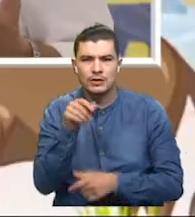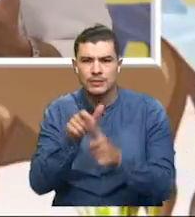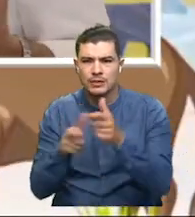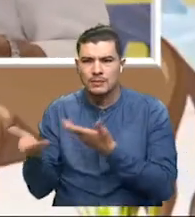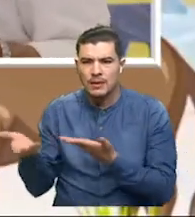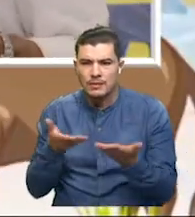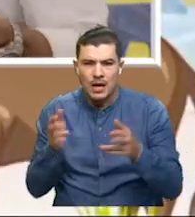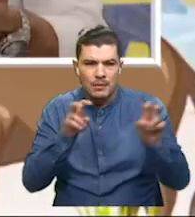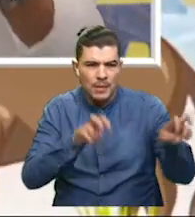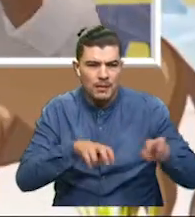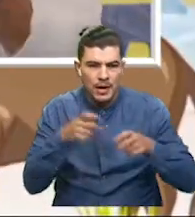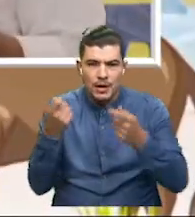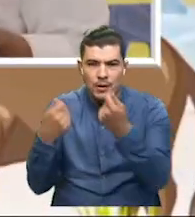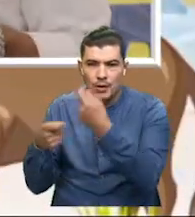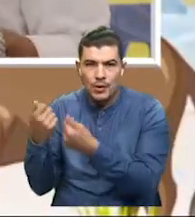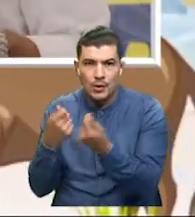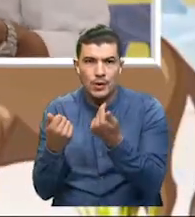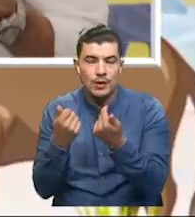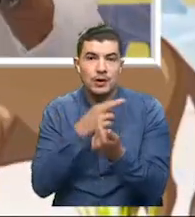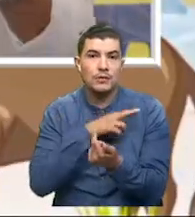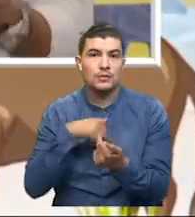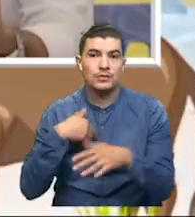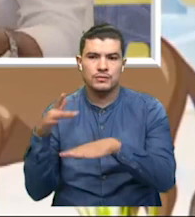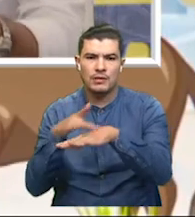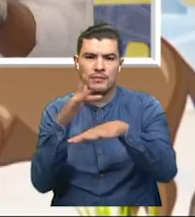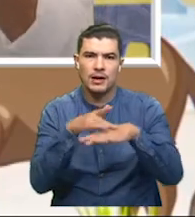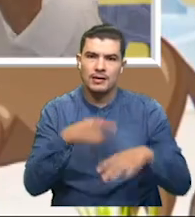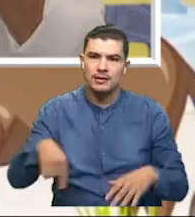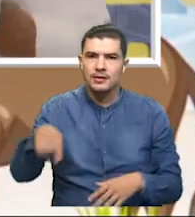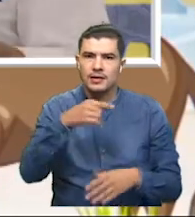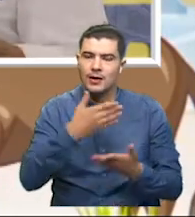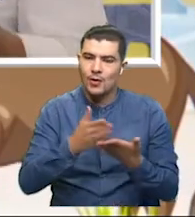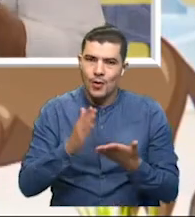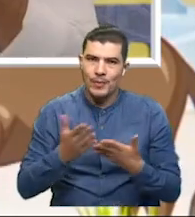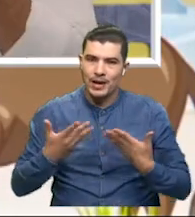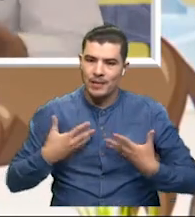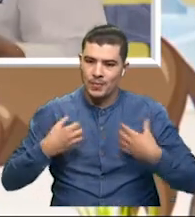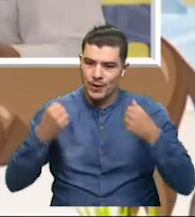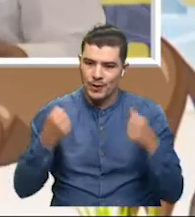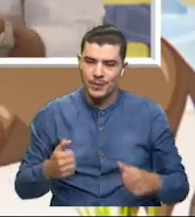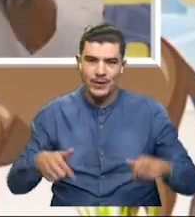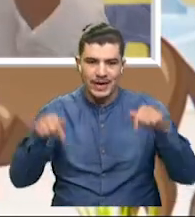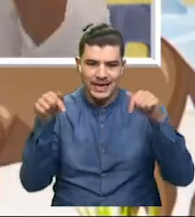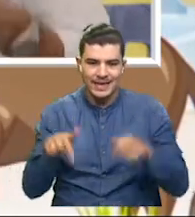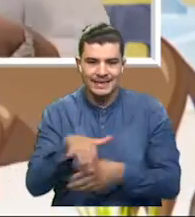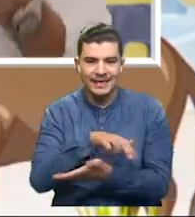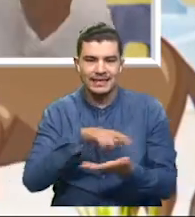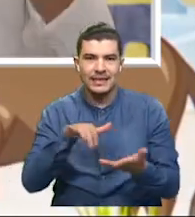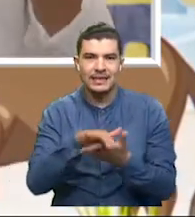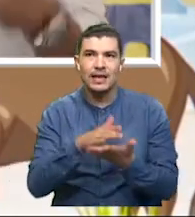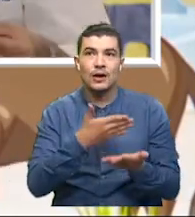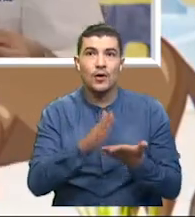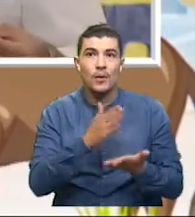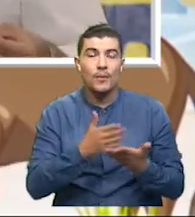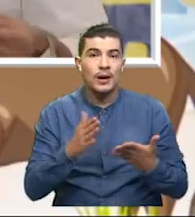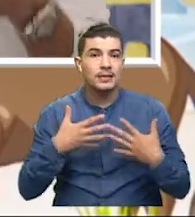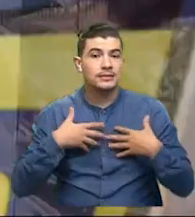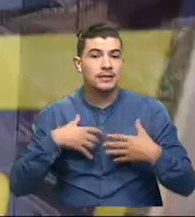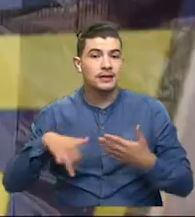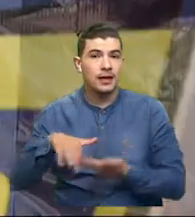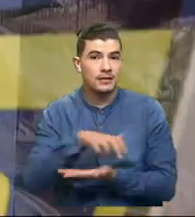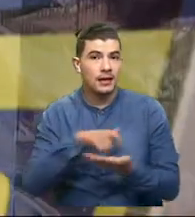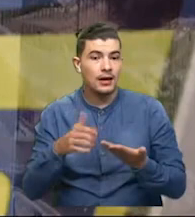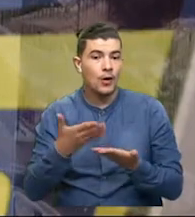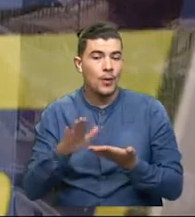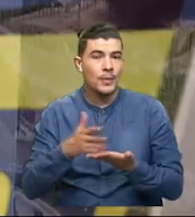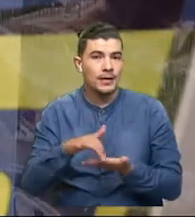a los comerciantes, para incentivar el consumo de productos santandereanos. Santandereano compra santandereano, y